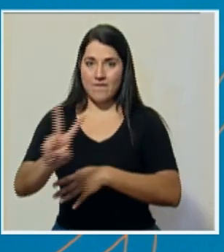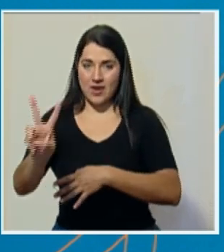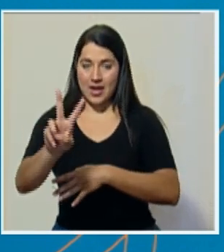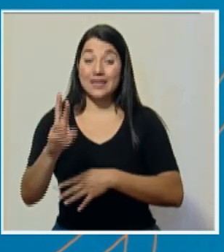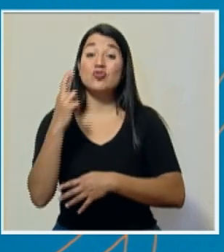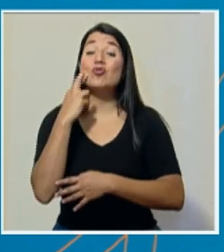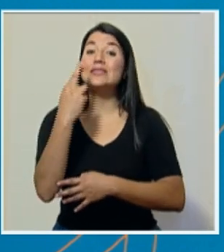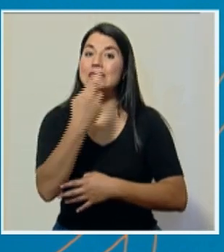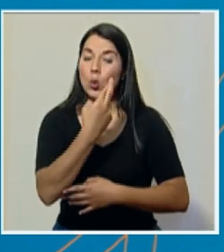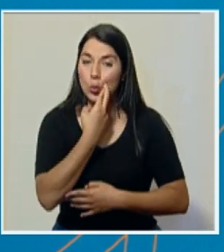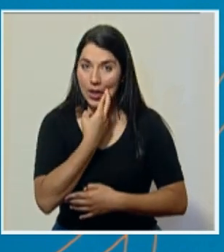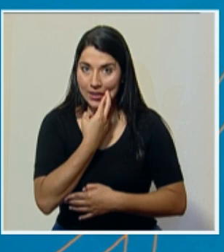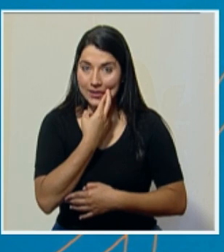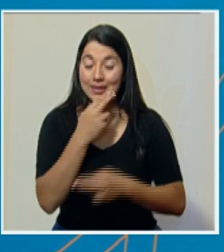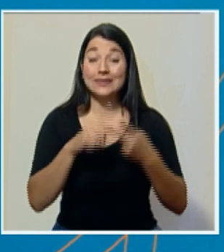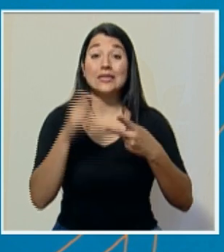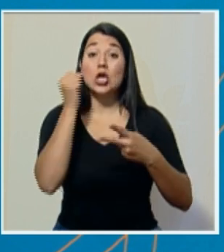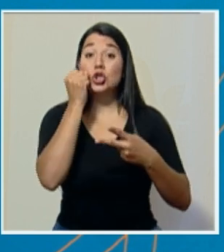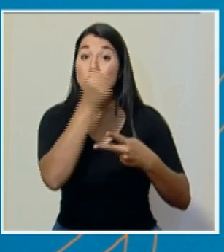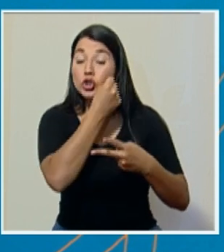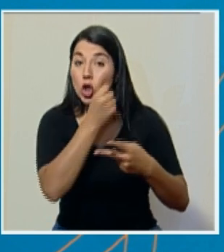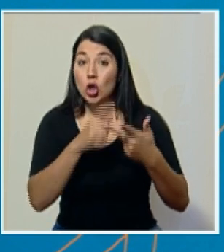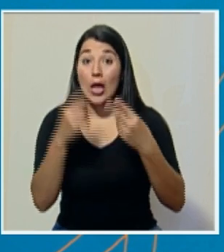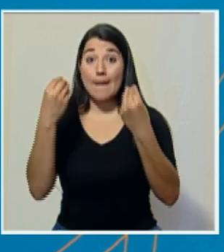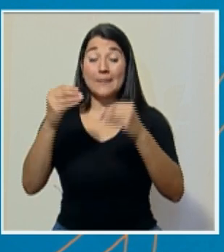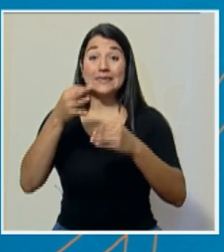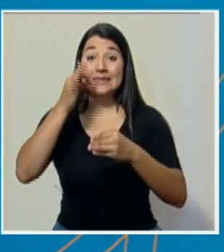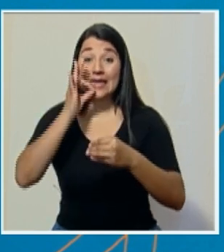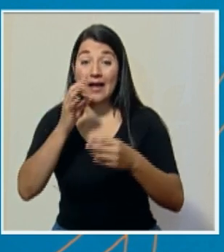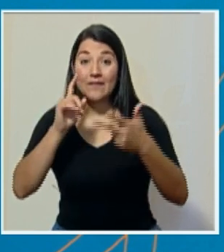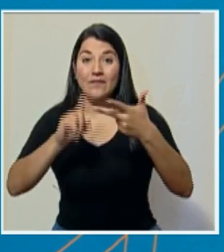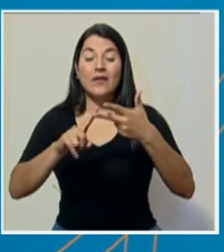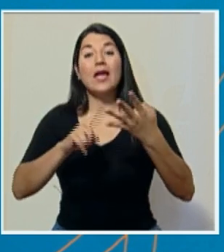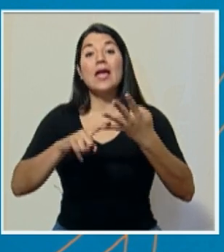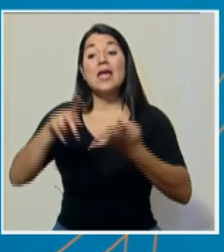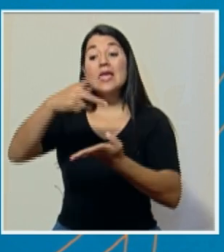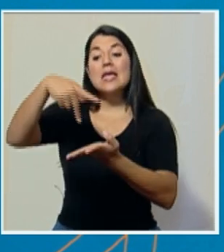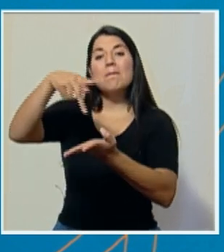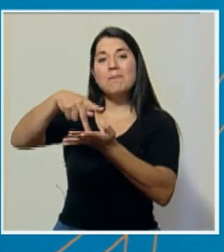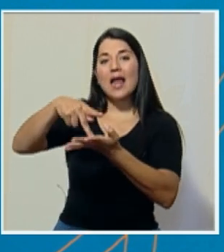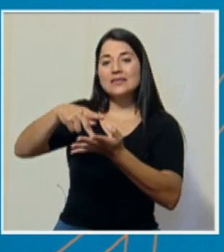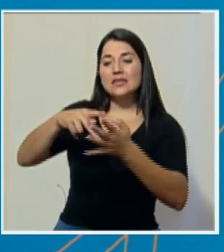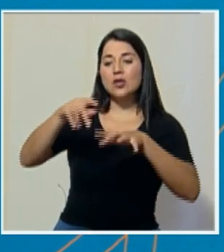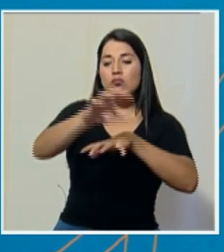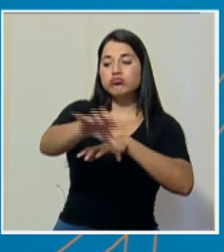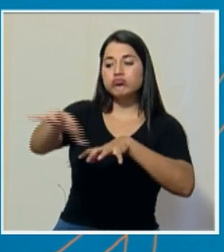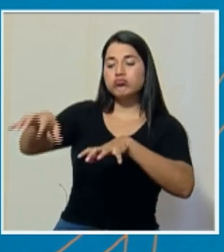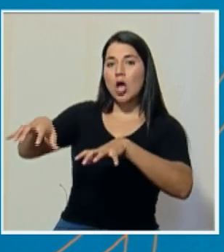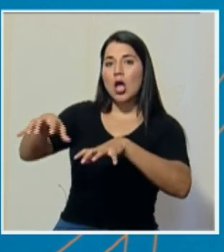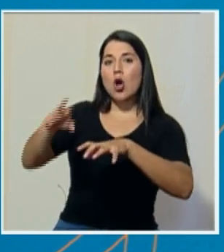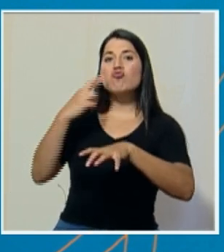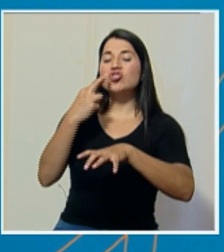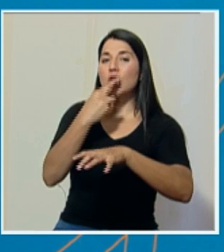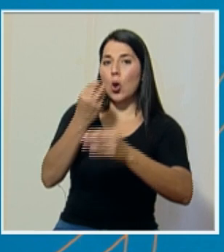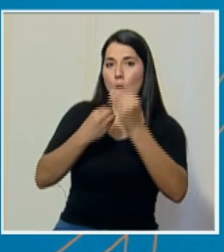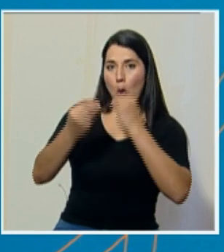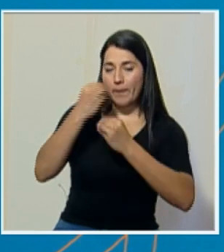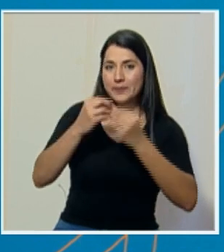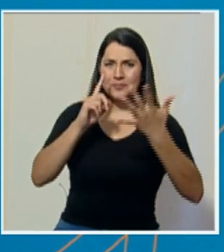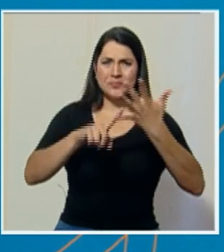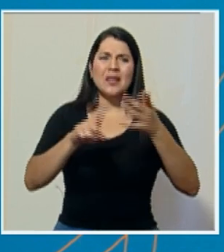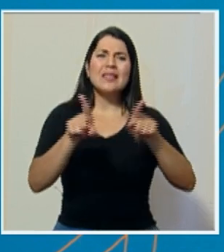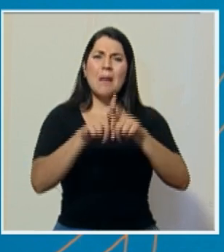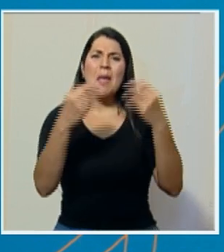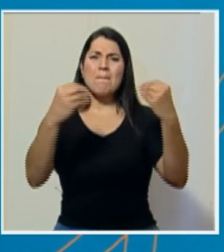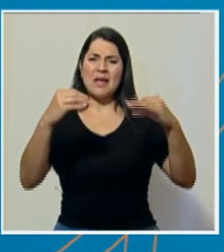los restaurantes, sodas, cafeterías y plazas de comida. También de las tiendas y comercio